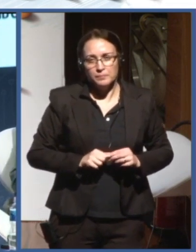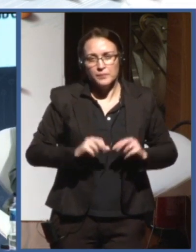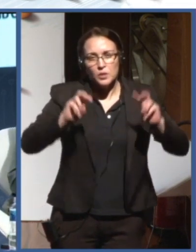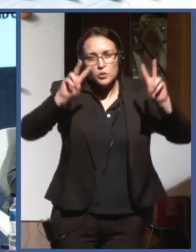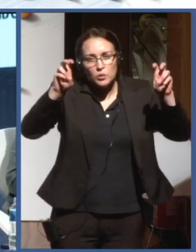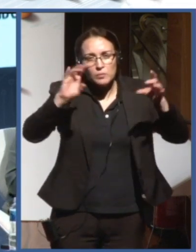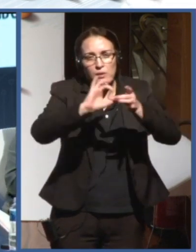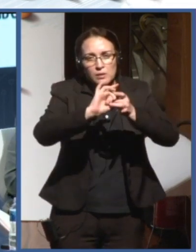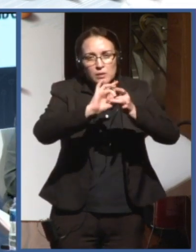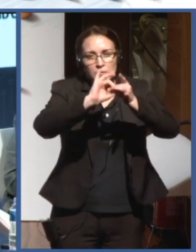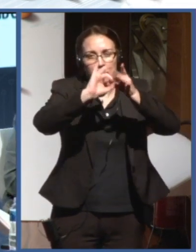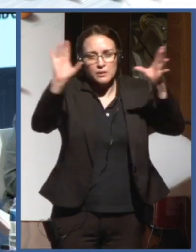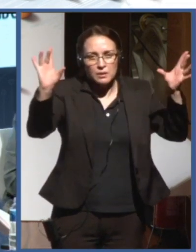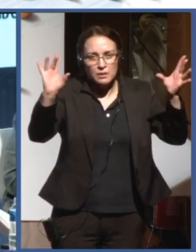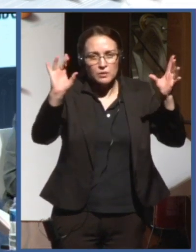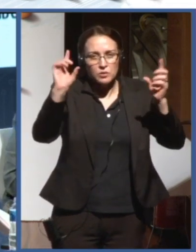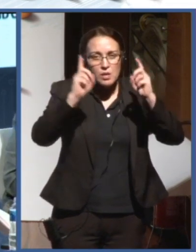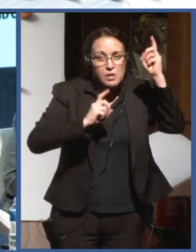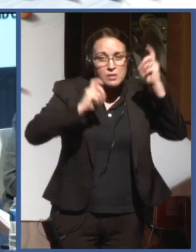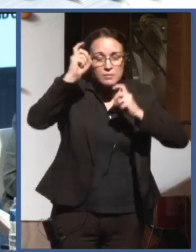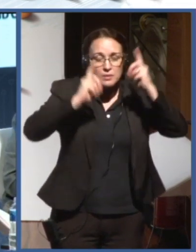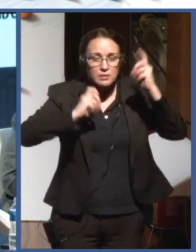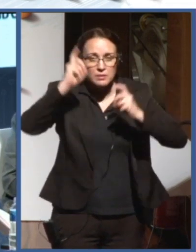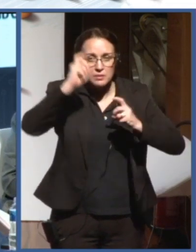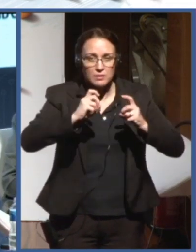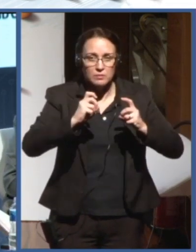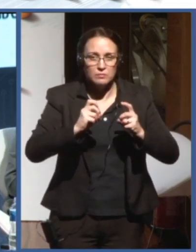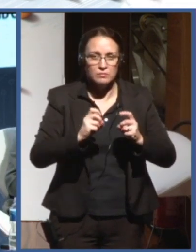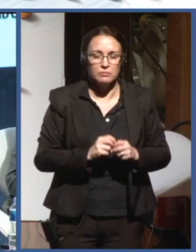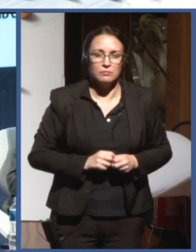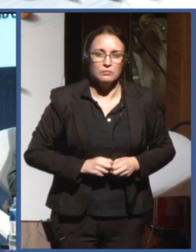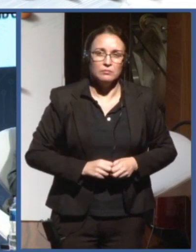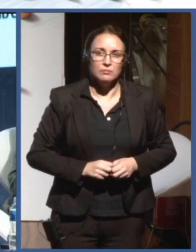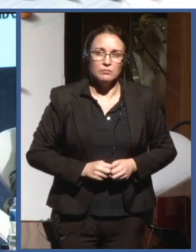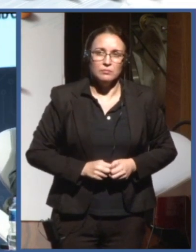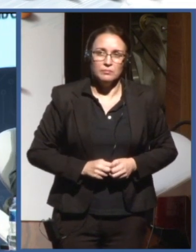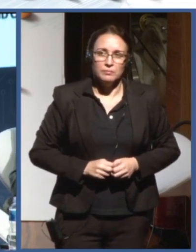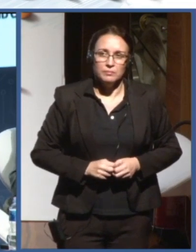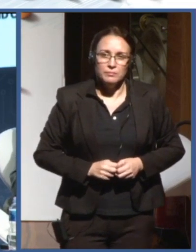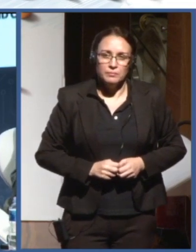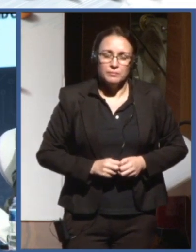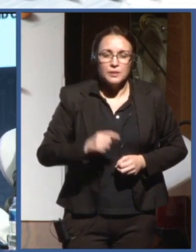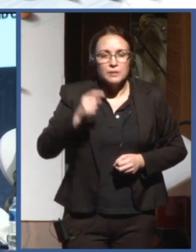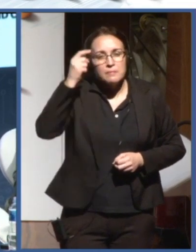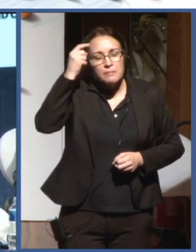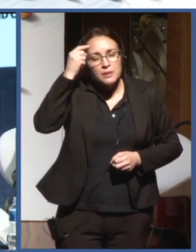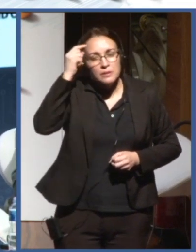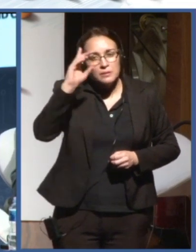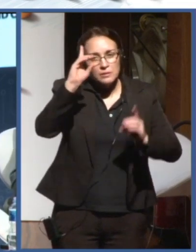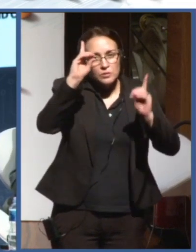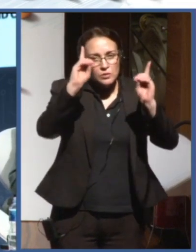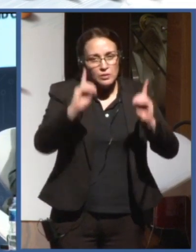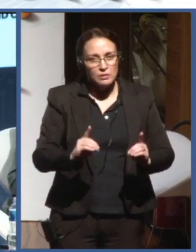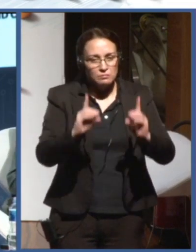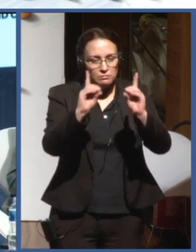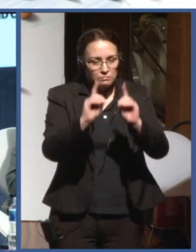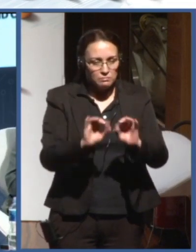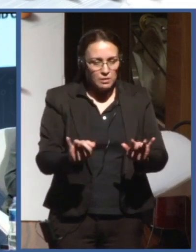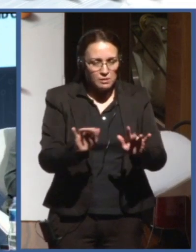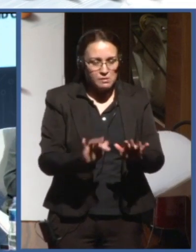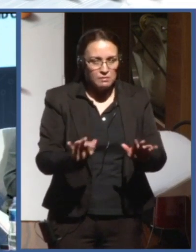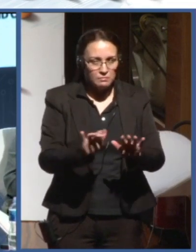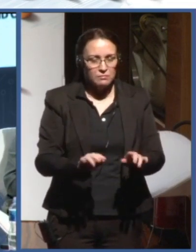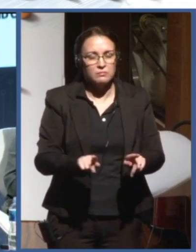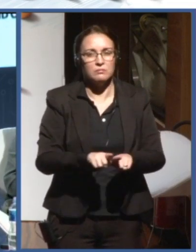punto de vista de los… digital, de los derechos digitales en general. Que… digamos que pueden